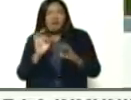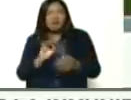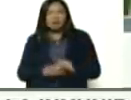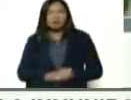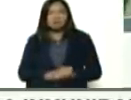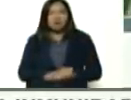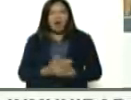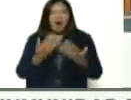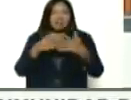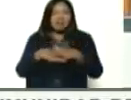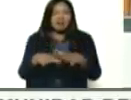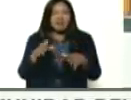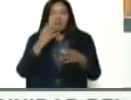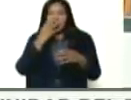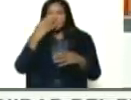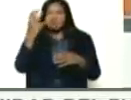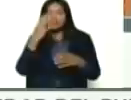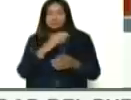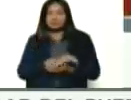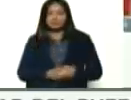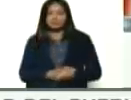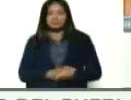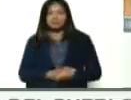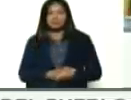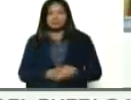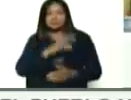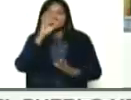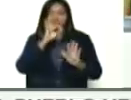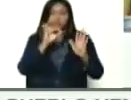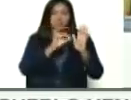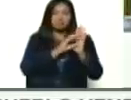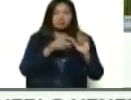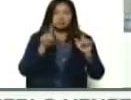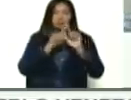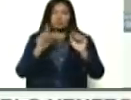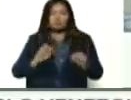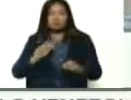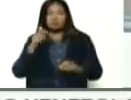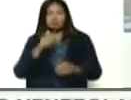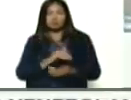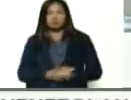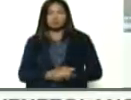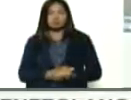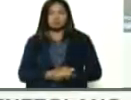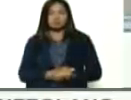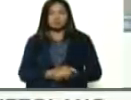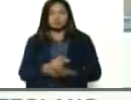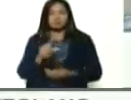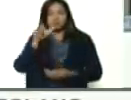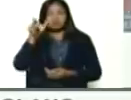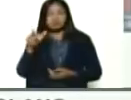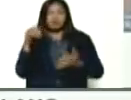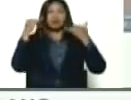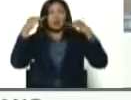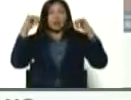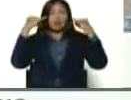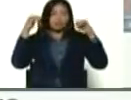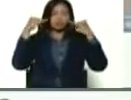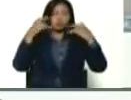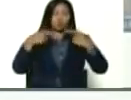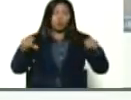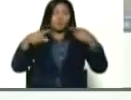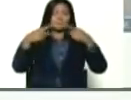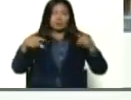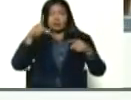a través del aerosol que se transmite por eso cuando usted está celebrando un cumpleaños